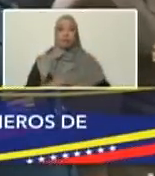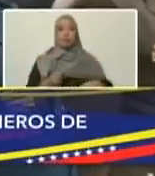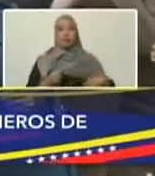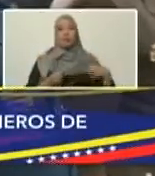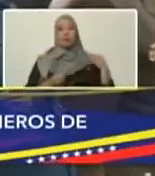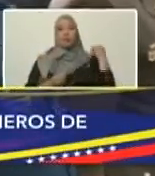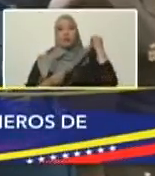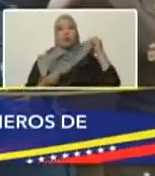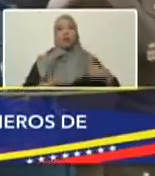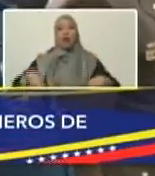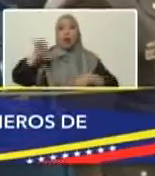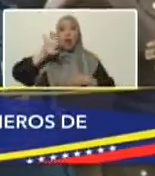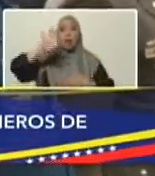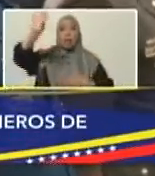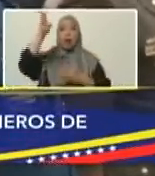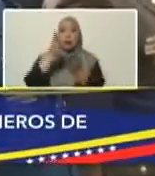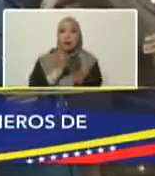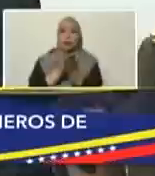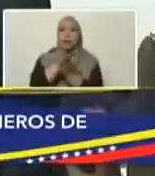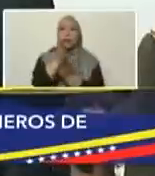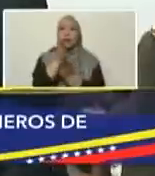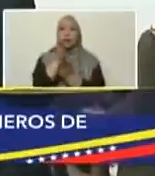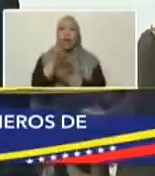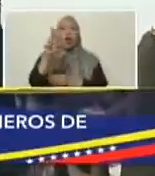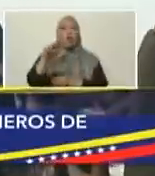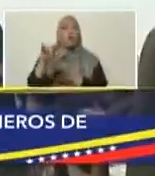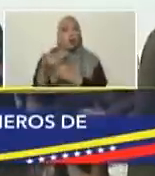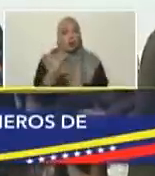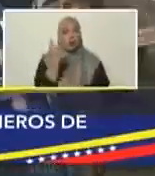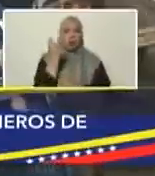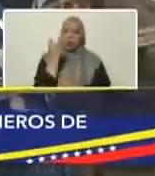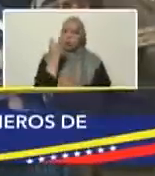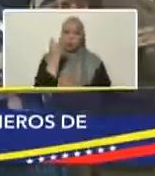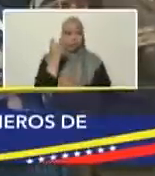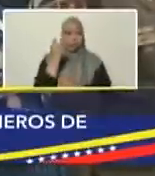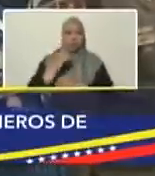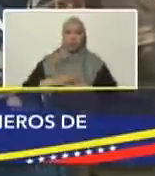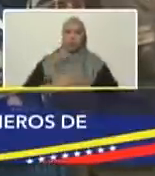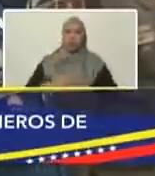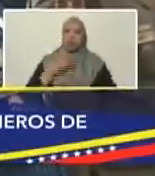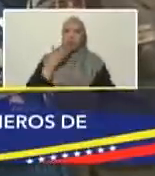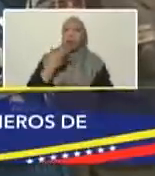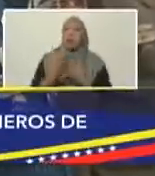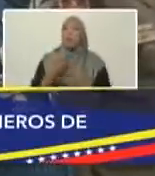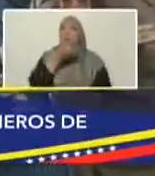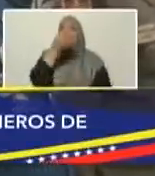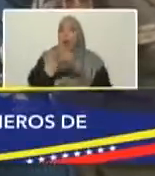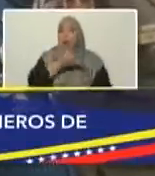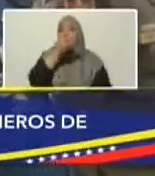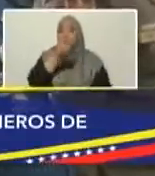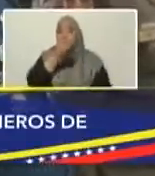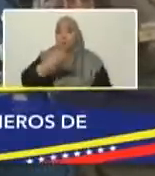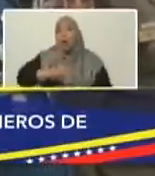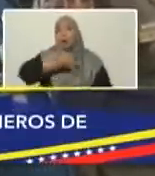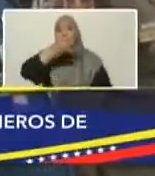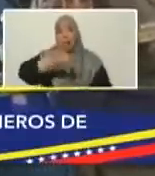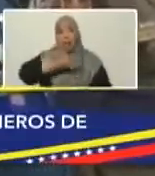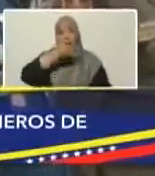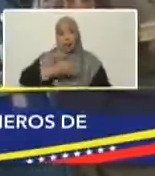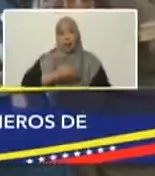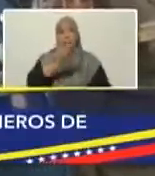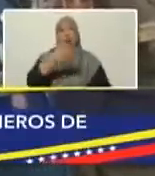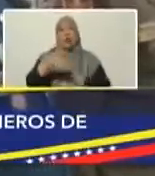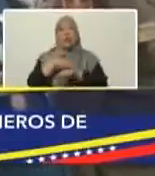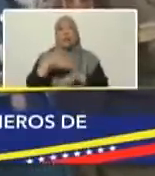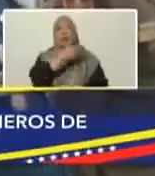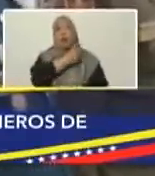¡La patria sigue! ¡Dale siempre! ¡Traidores nunca! Buenas tardes, mi comandante en jefe. Permiso para recibir el grado